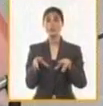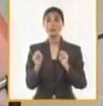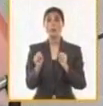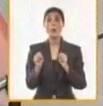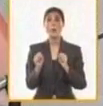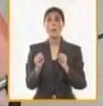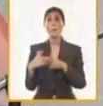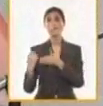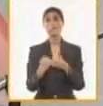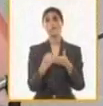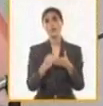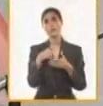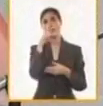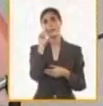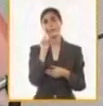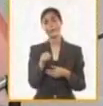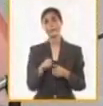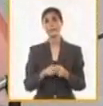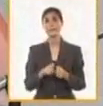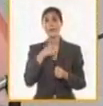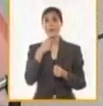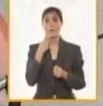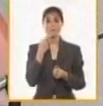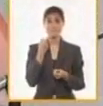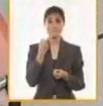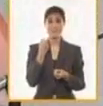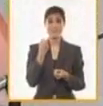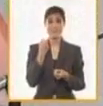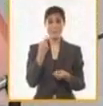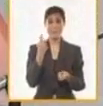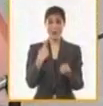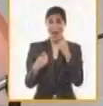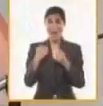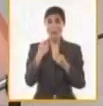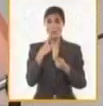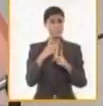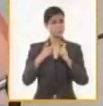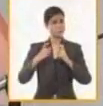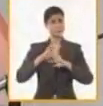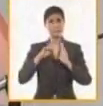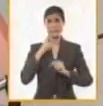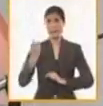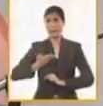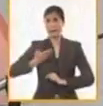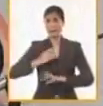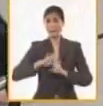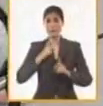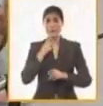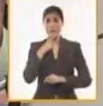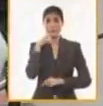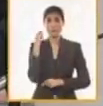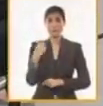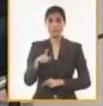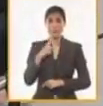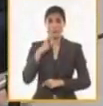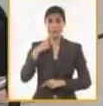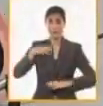la sensación o sembrando la idea de que es inminente una guerra de Rusia, una invasión de Rusia a Europa.